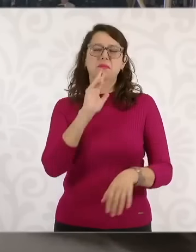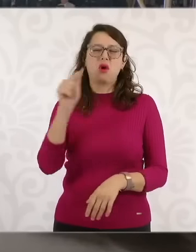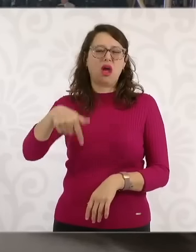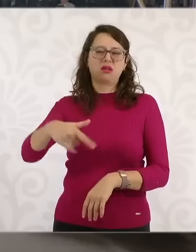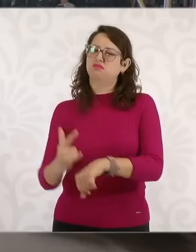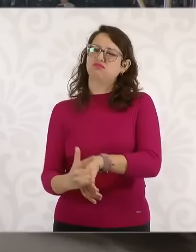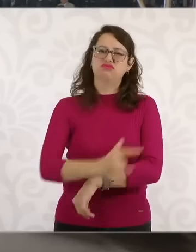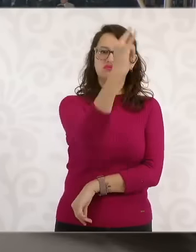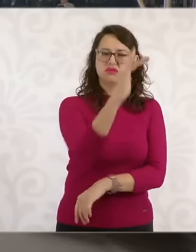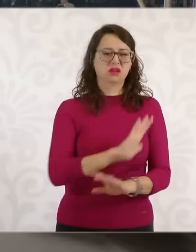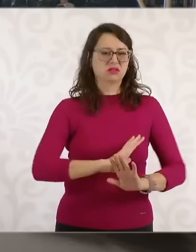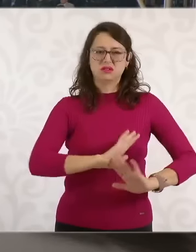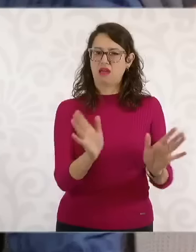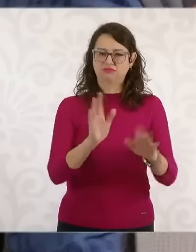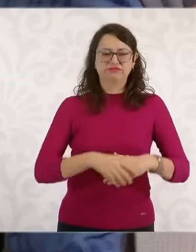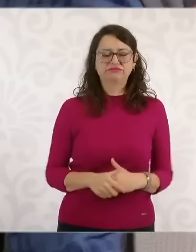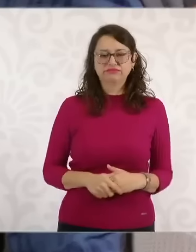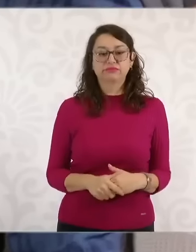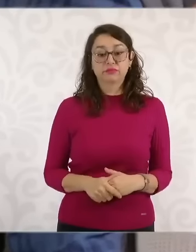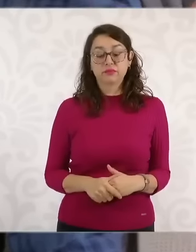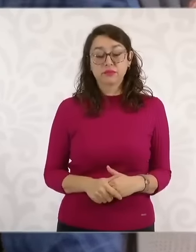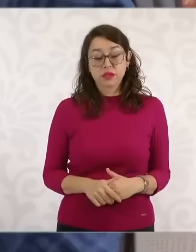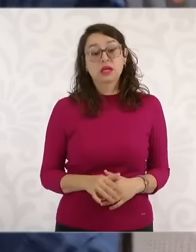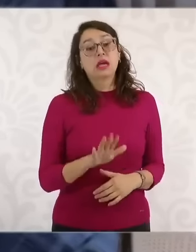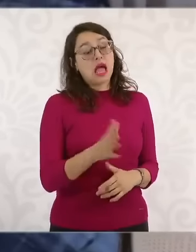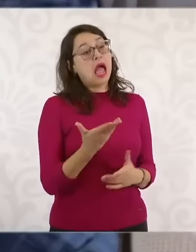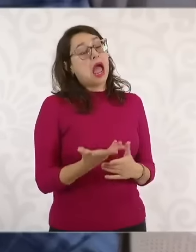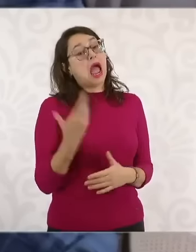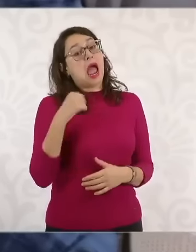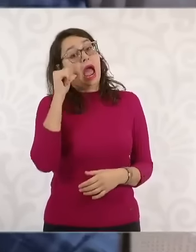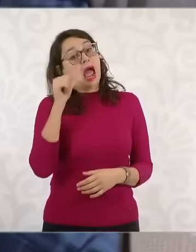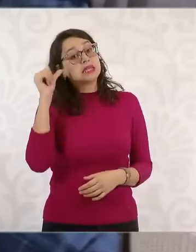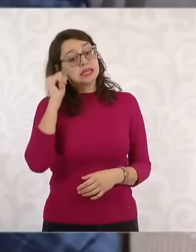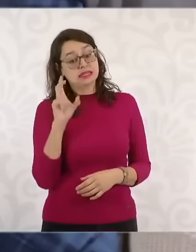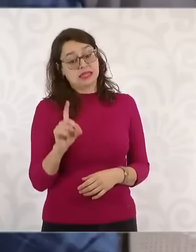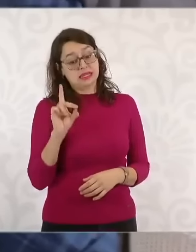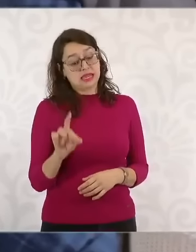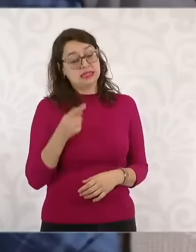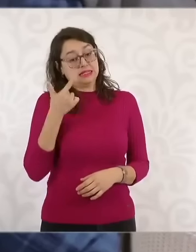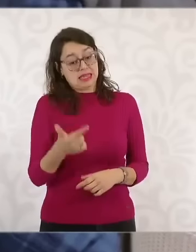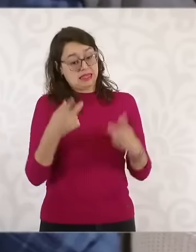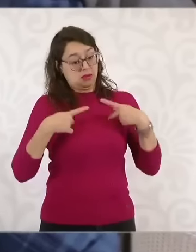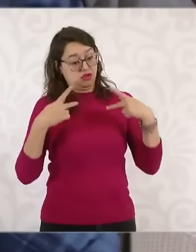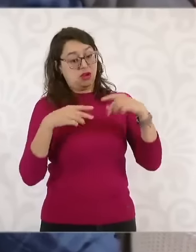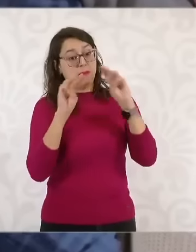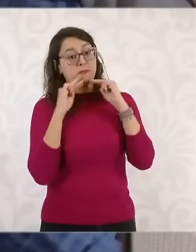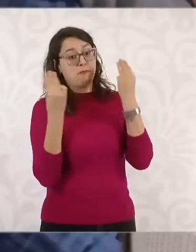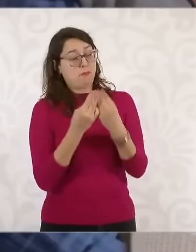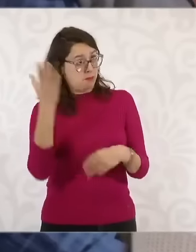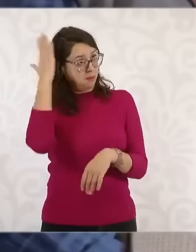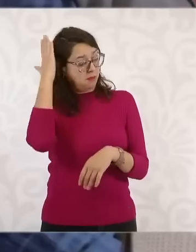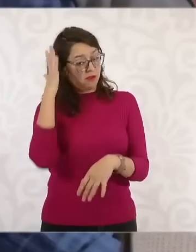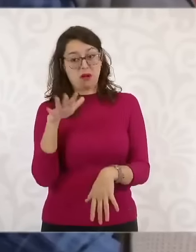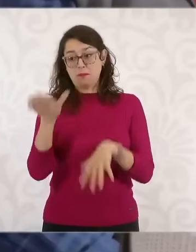preguntarle, Presidenta, sobre esta entrega que hicieron ayer de 37 capos. ¿Esta también fue